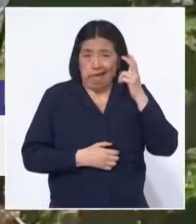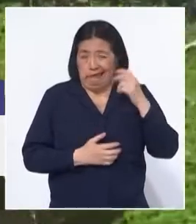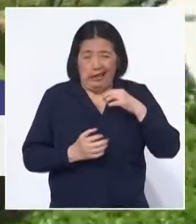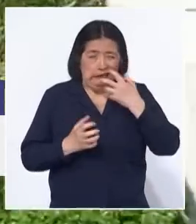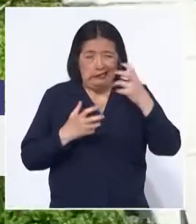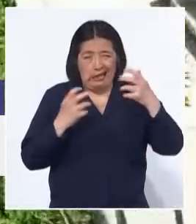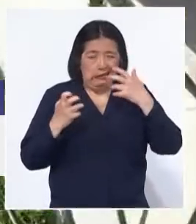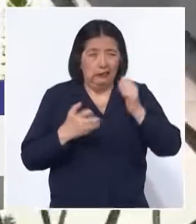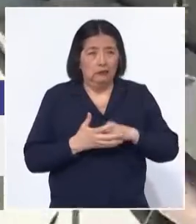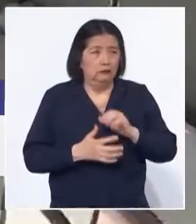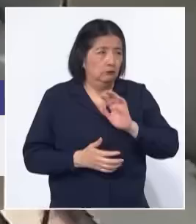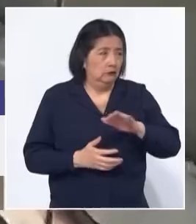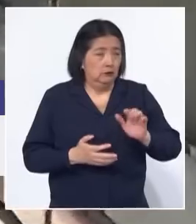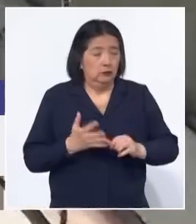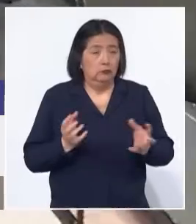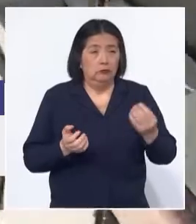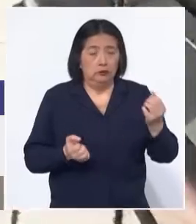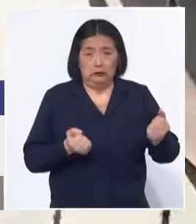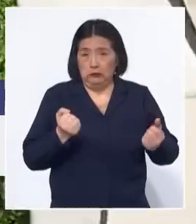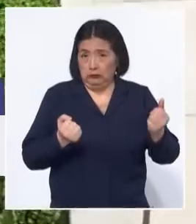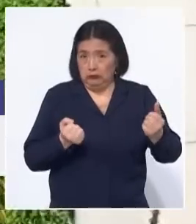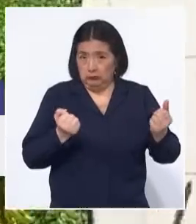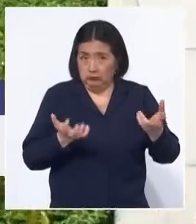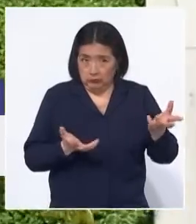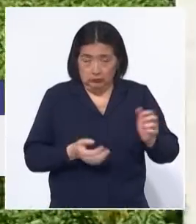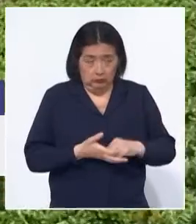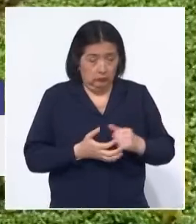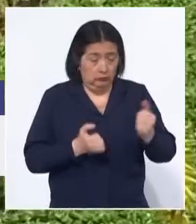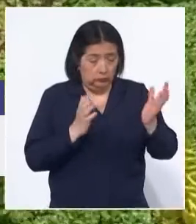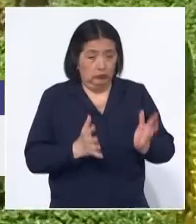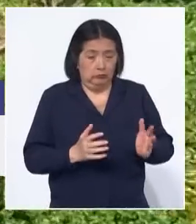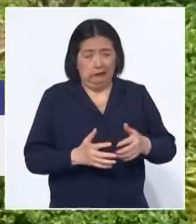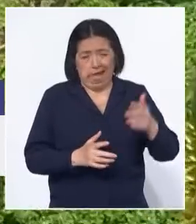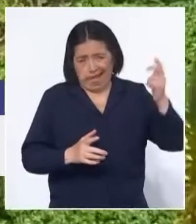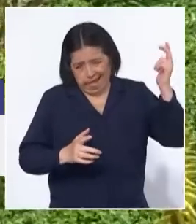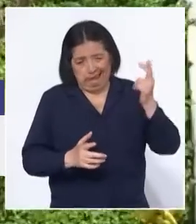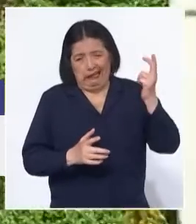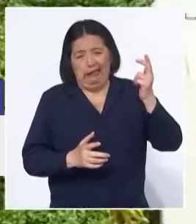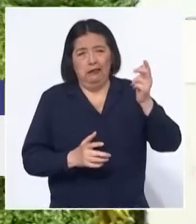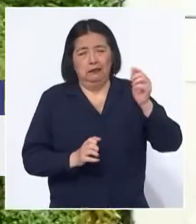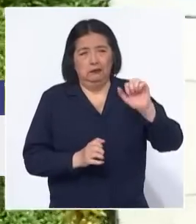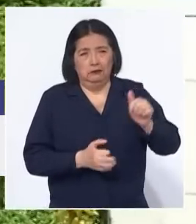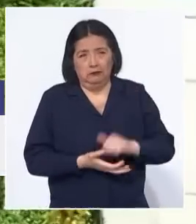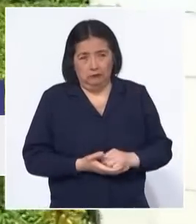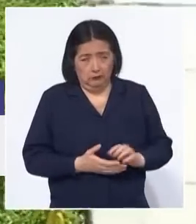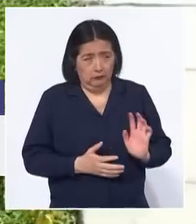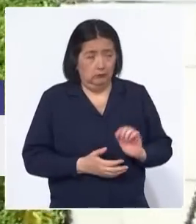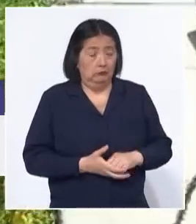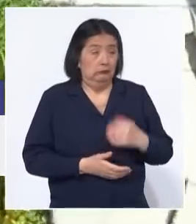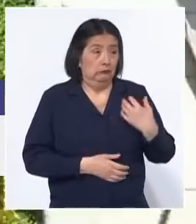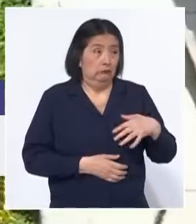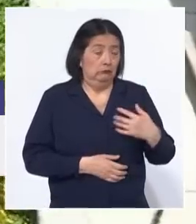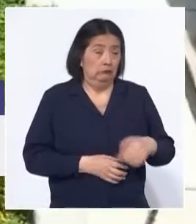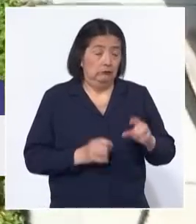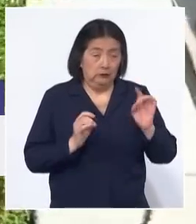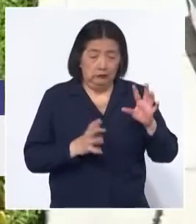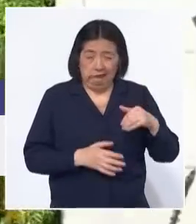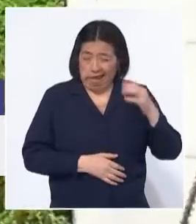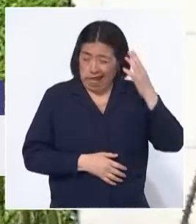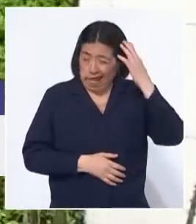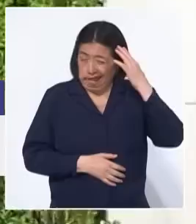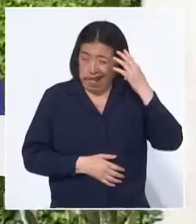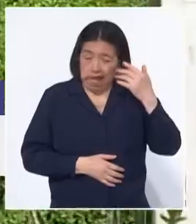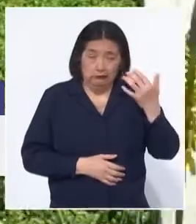gritos de los menores porque al conductor de la movilidad incluso le golpean, le dan un cachazo, de verdad terrible, la cabeza ha estado